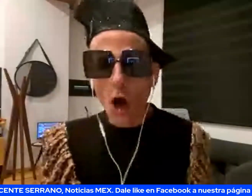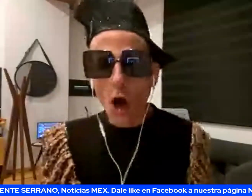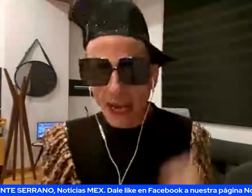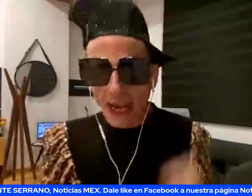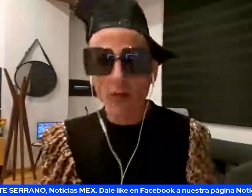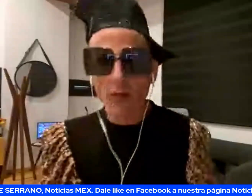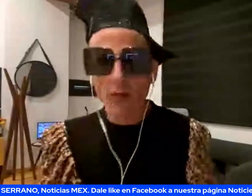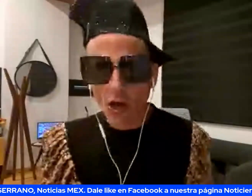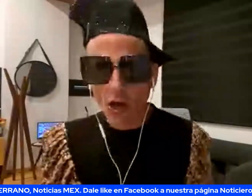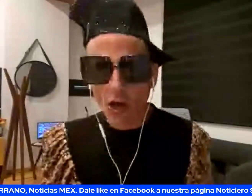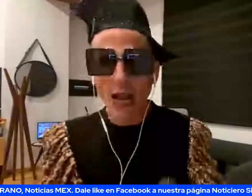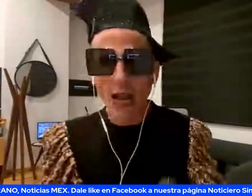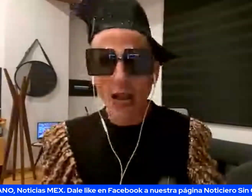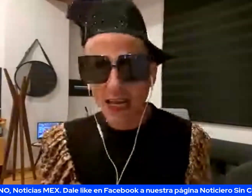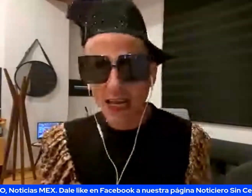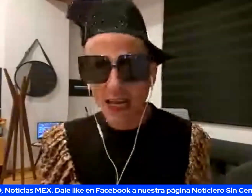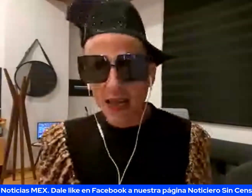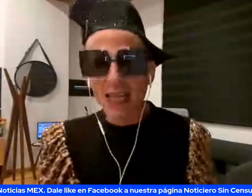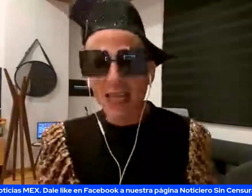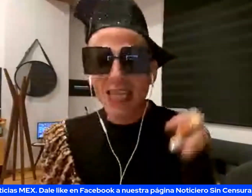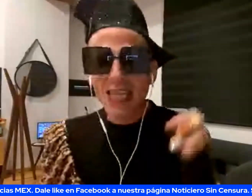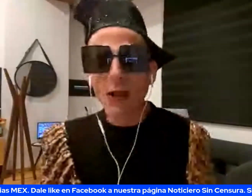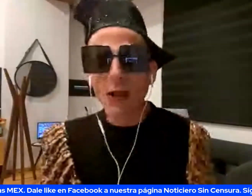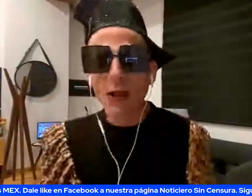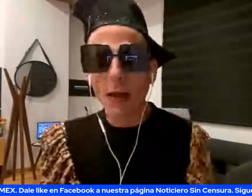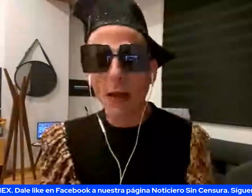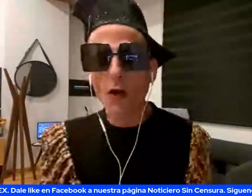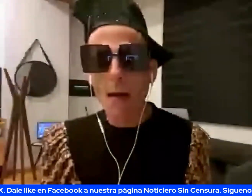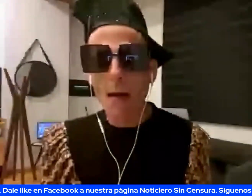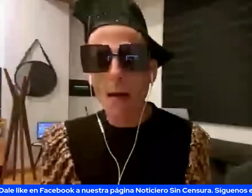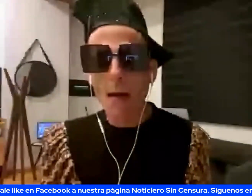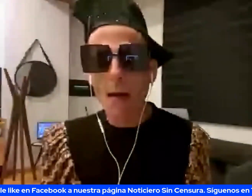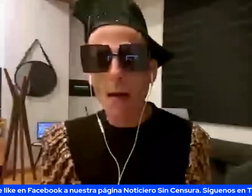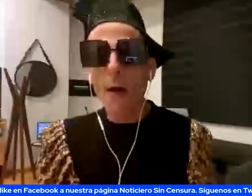No queremos traicioneros a la patria. Y sí, ahora tengo